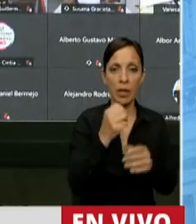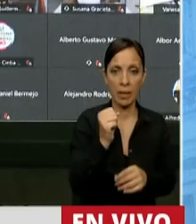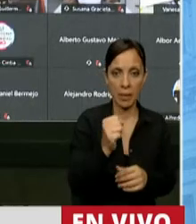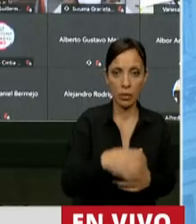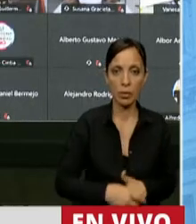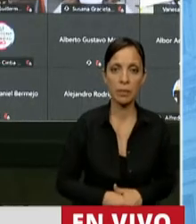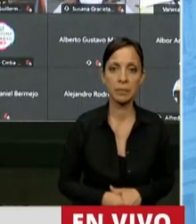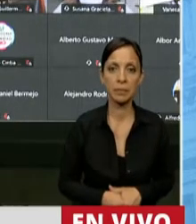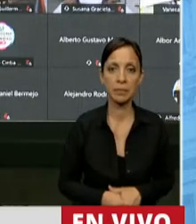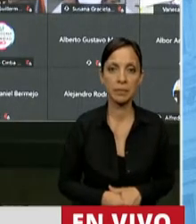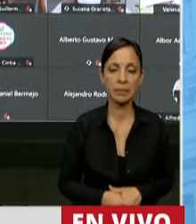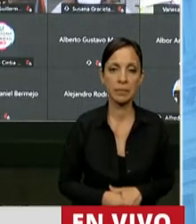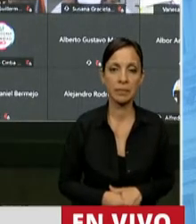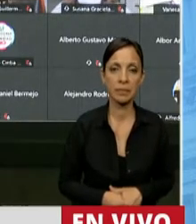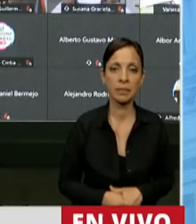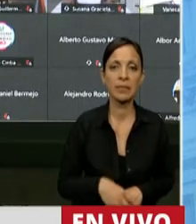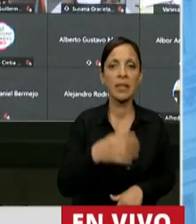64.000 millones de pesos.